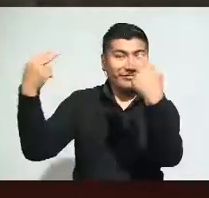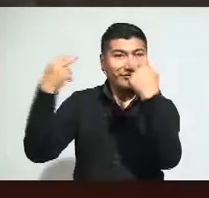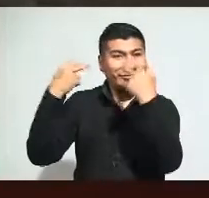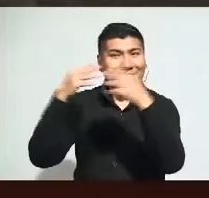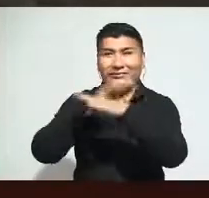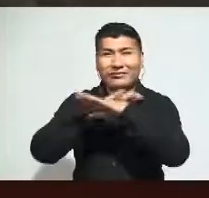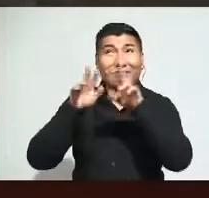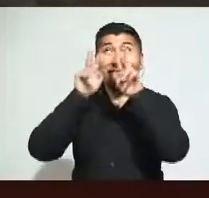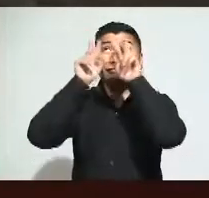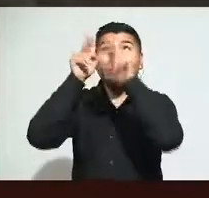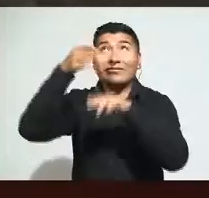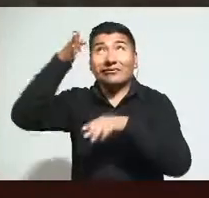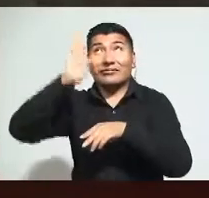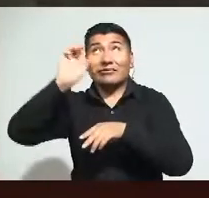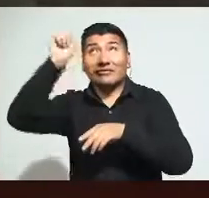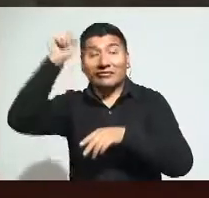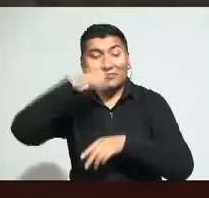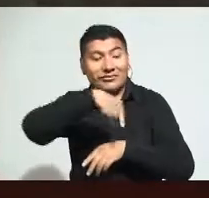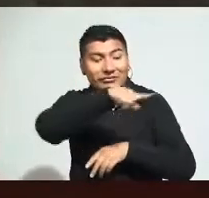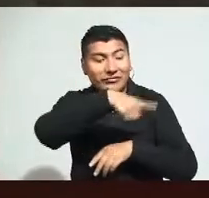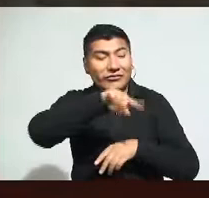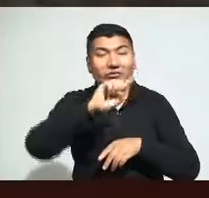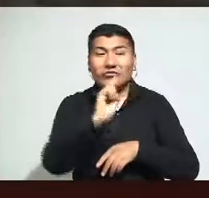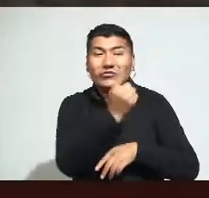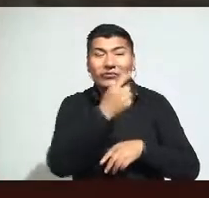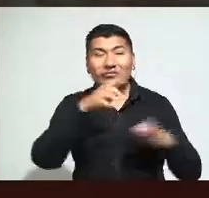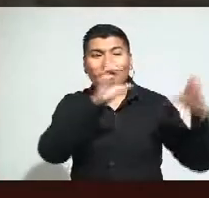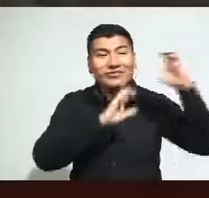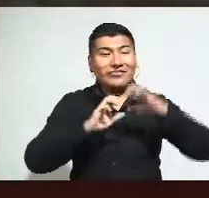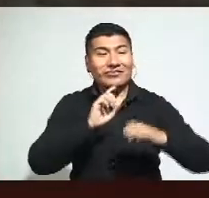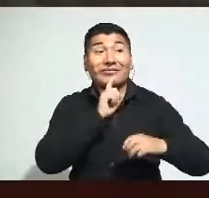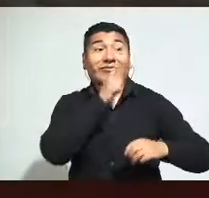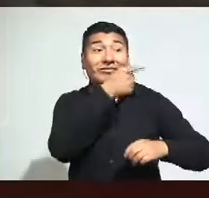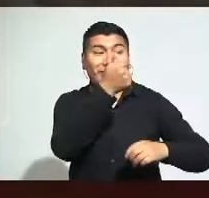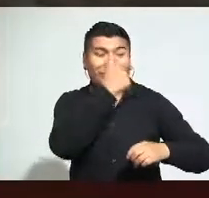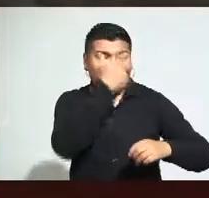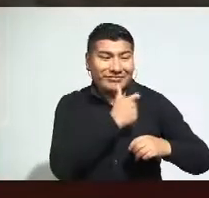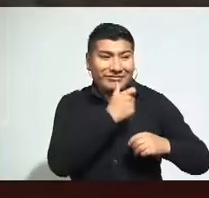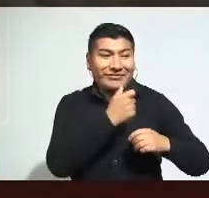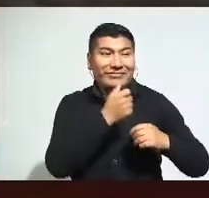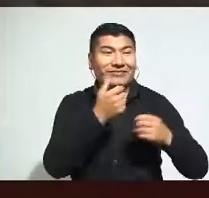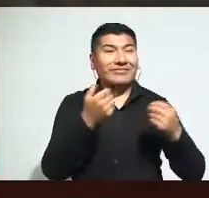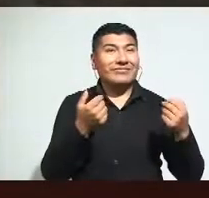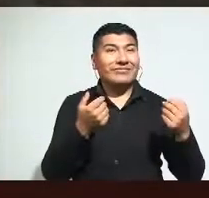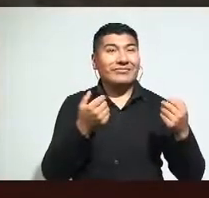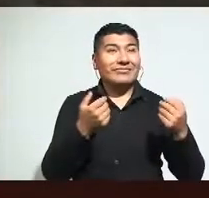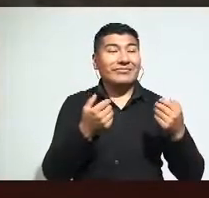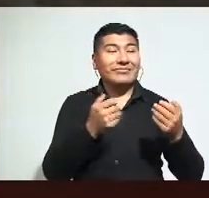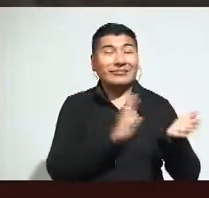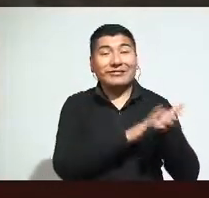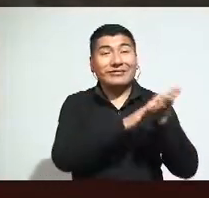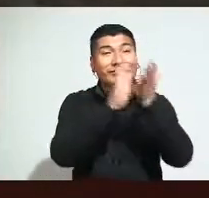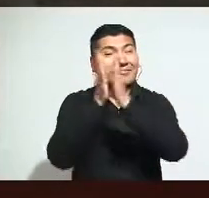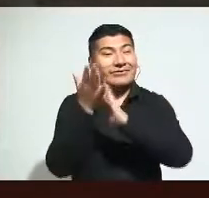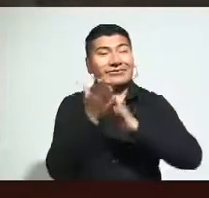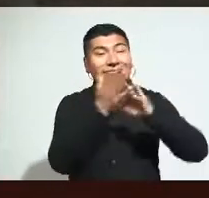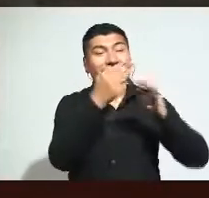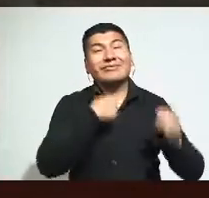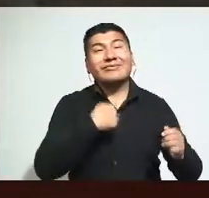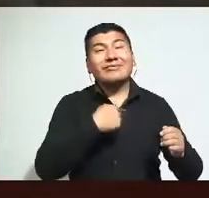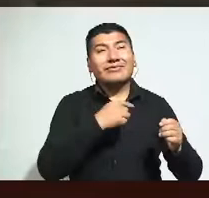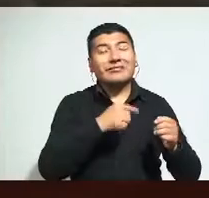dios solo buscando las seguridades gratificantes que ofrece el mundo